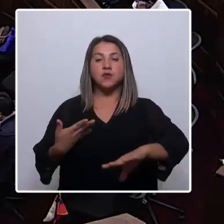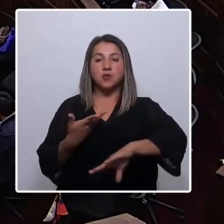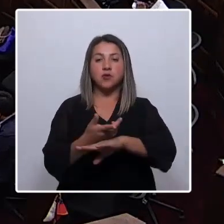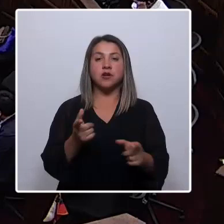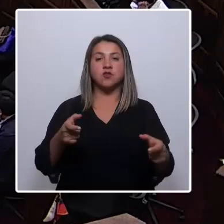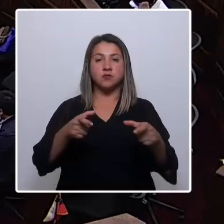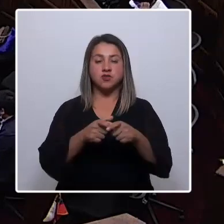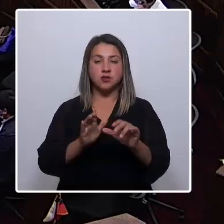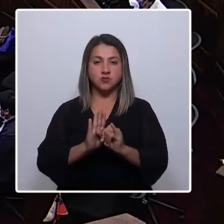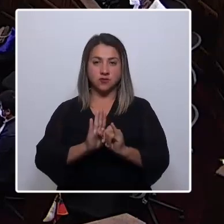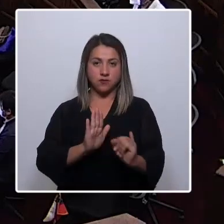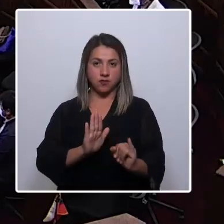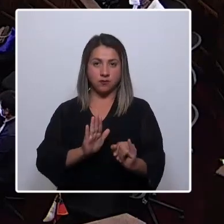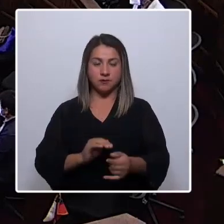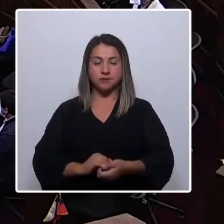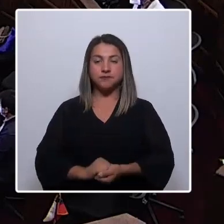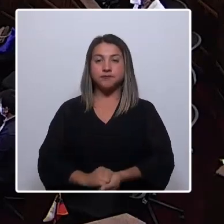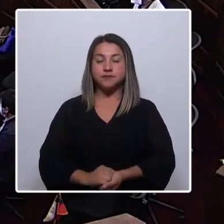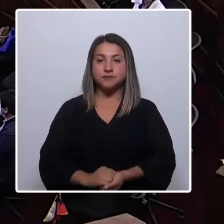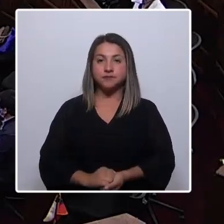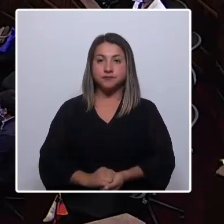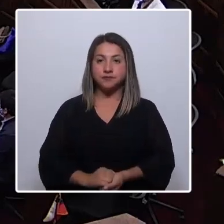informe.